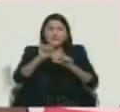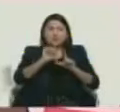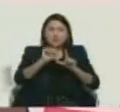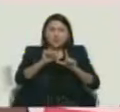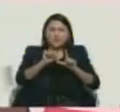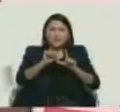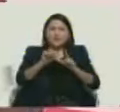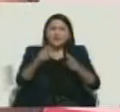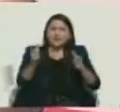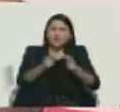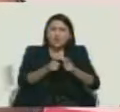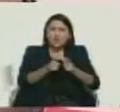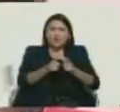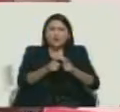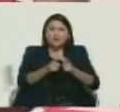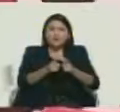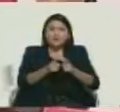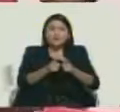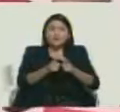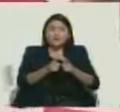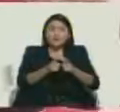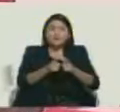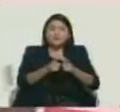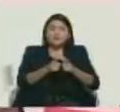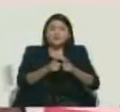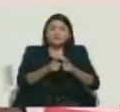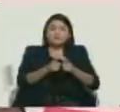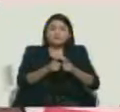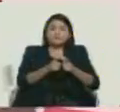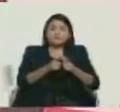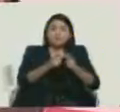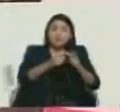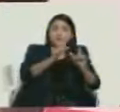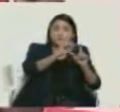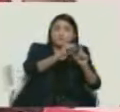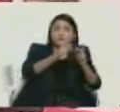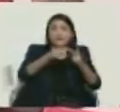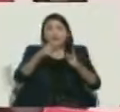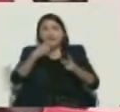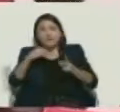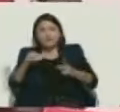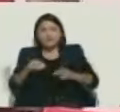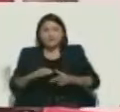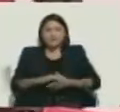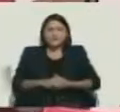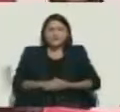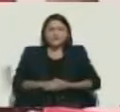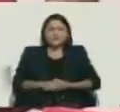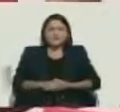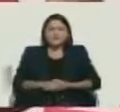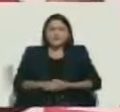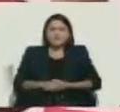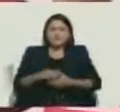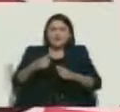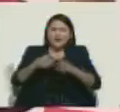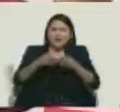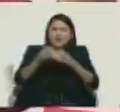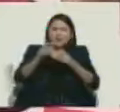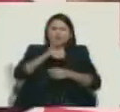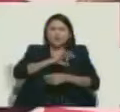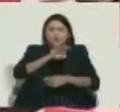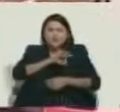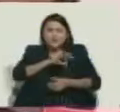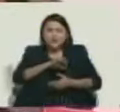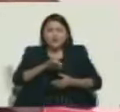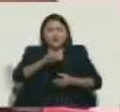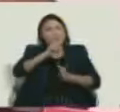reuniones. Y te digo el partido, partido y JPSUR. Ahora, le sumas a eso los movimientos sociales que hacen vida